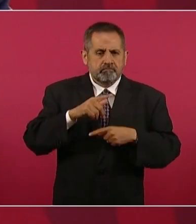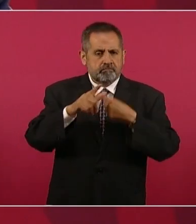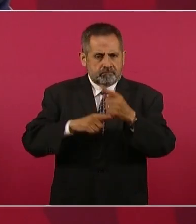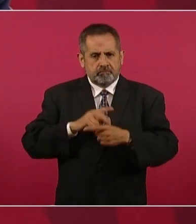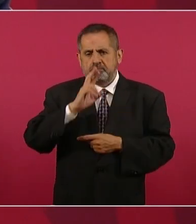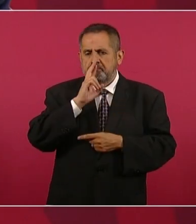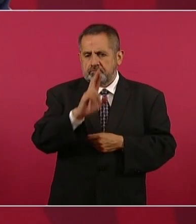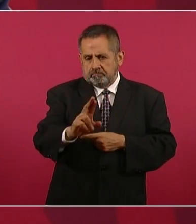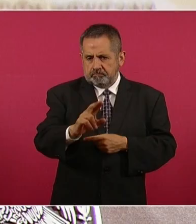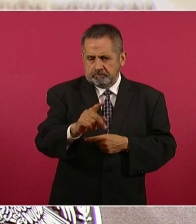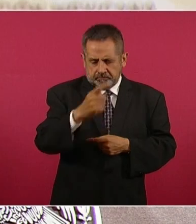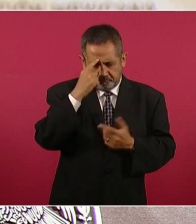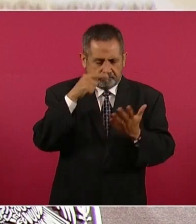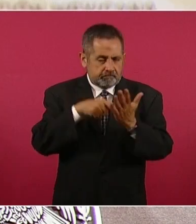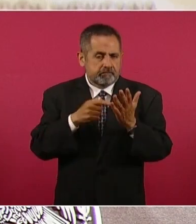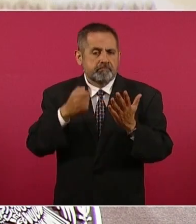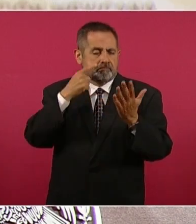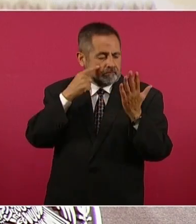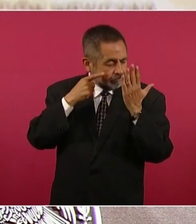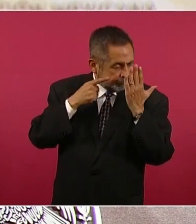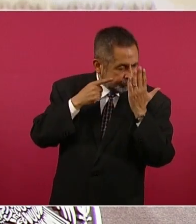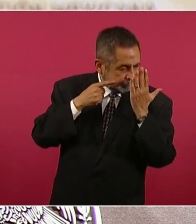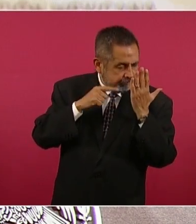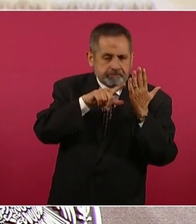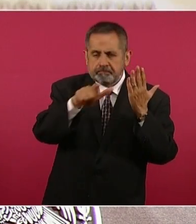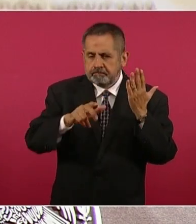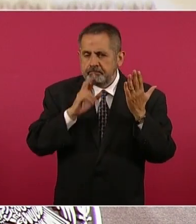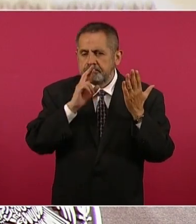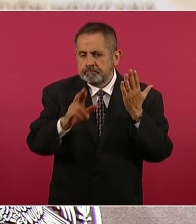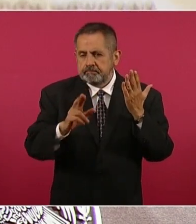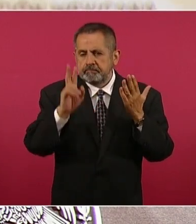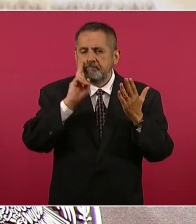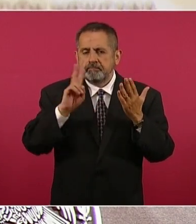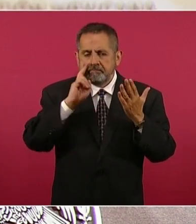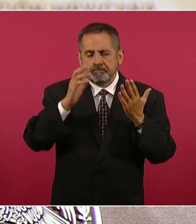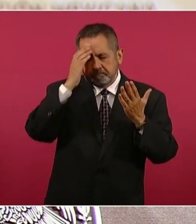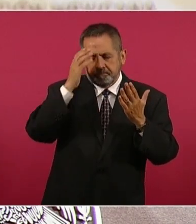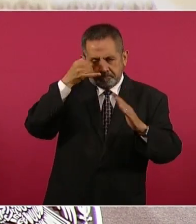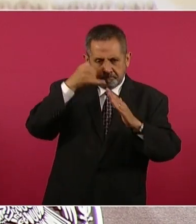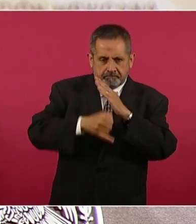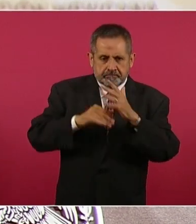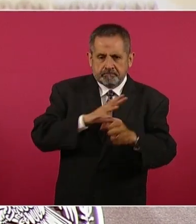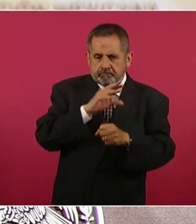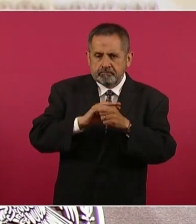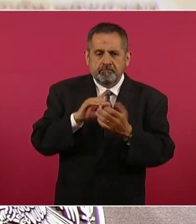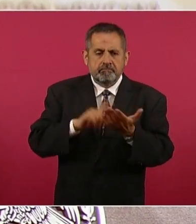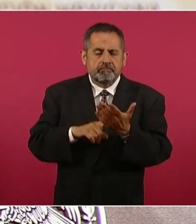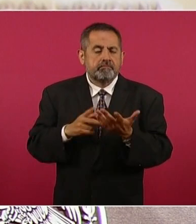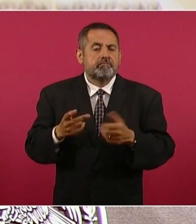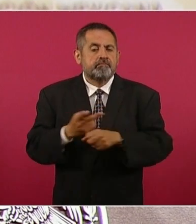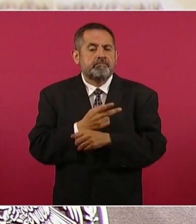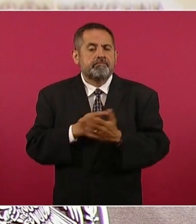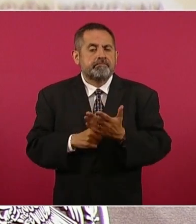respondemos una vez que se conozca bien.